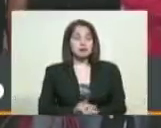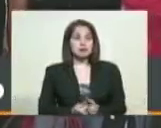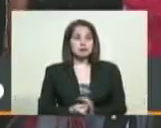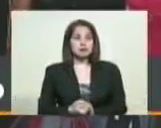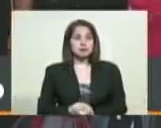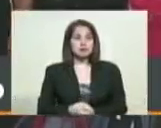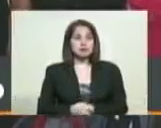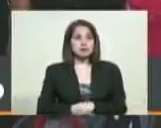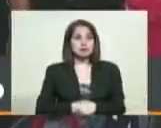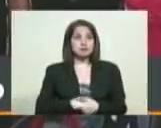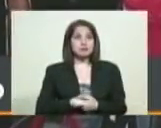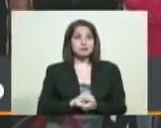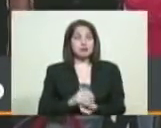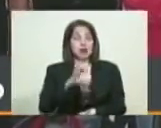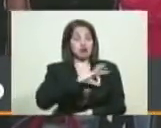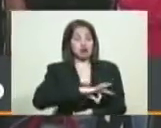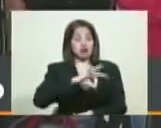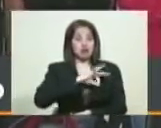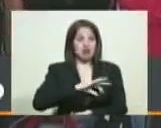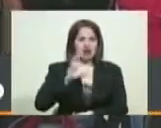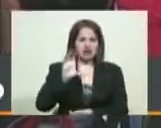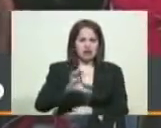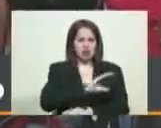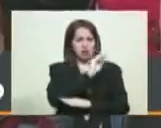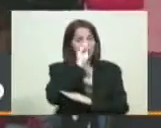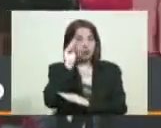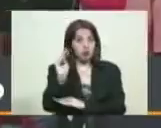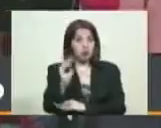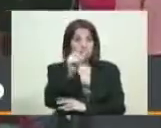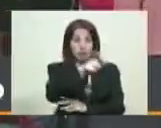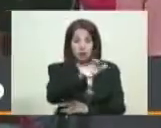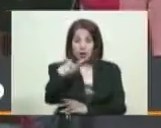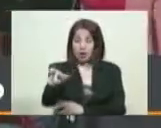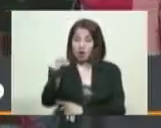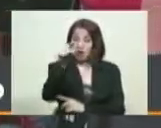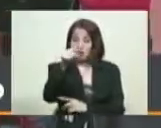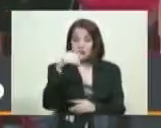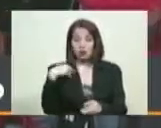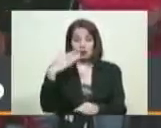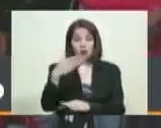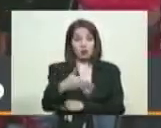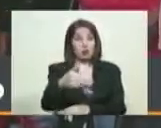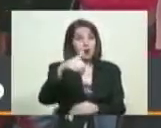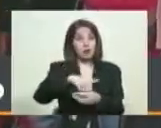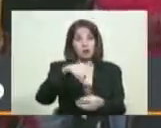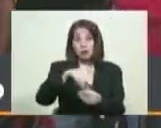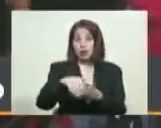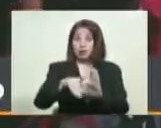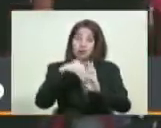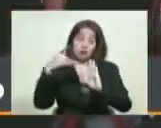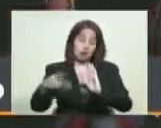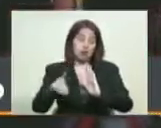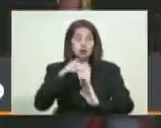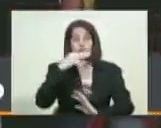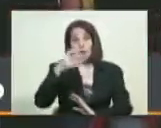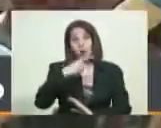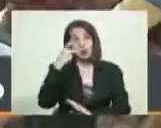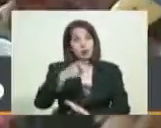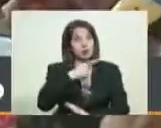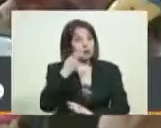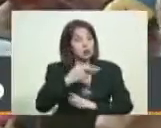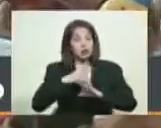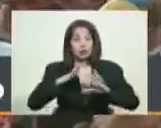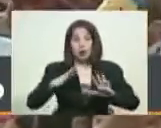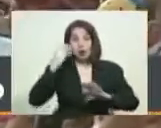La sociedad y el Estado te protege y tú sales a votar a ejercer tu derecho político.